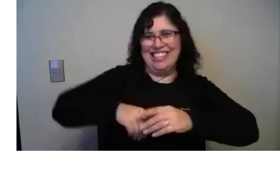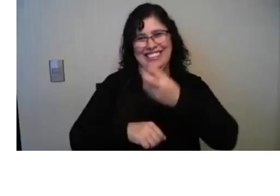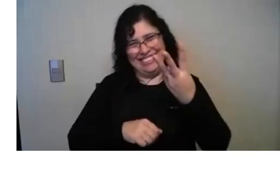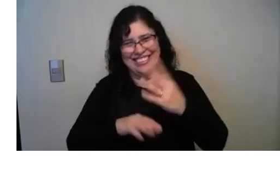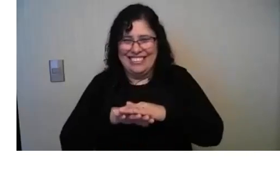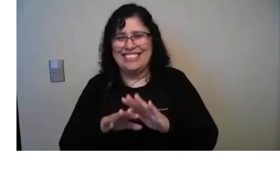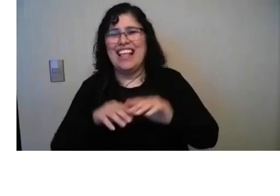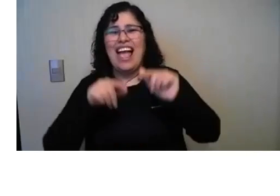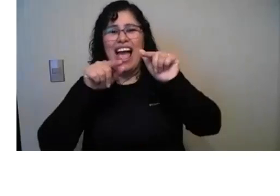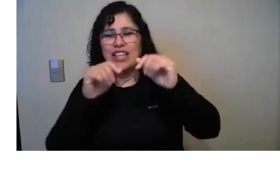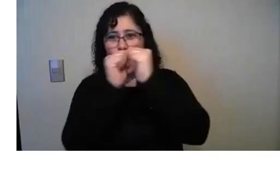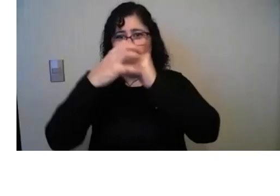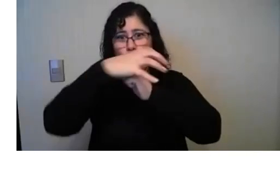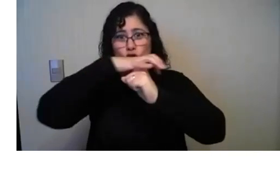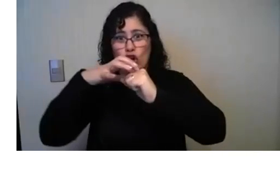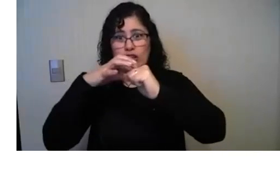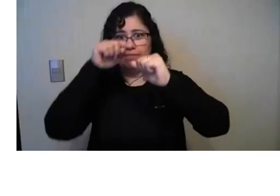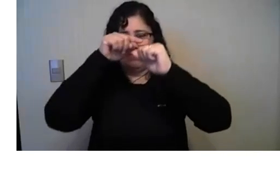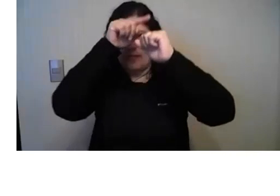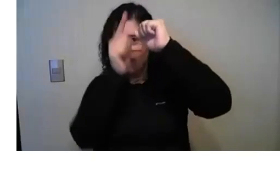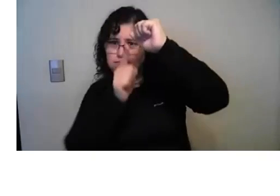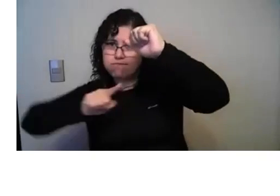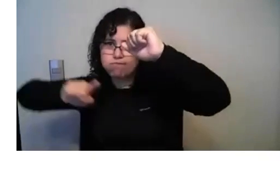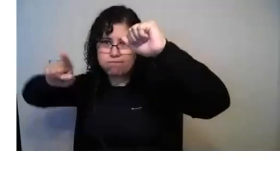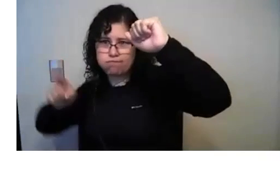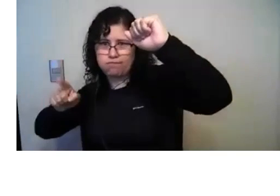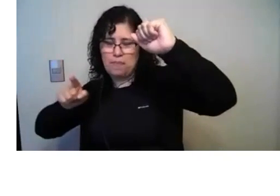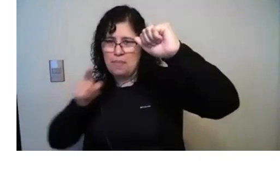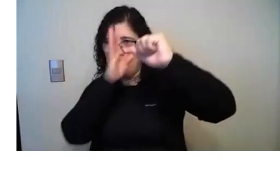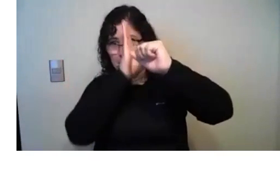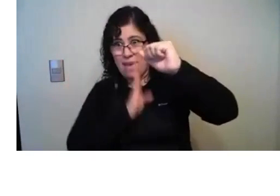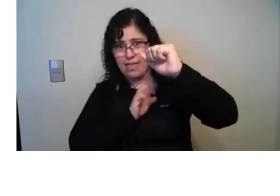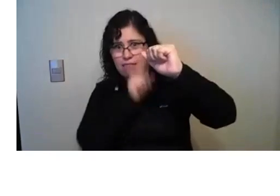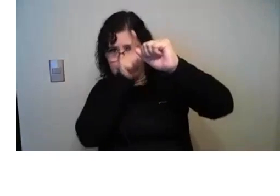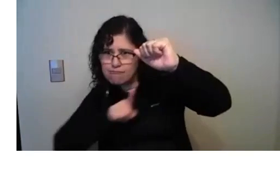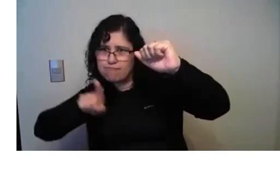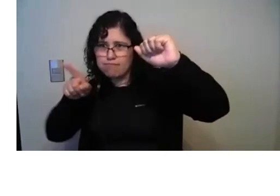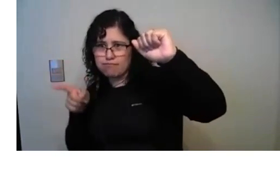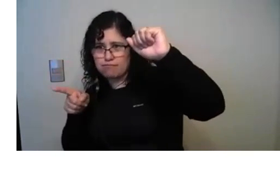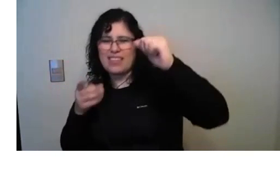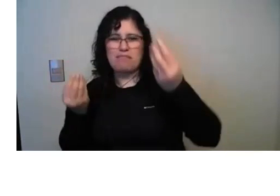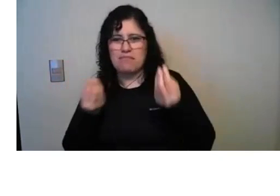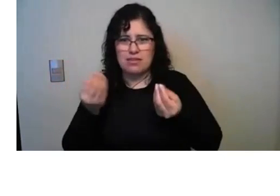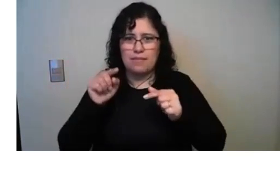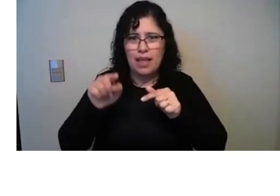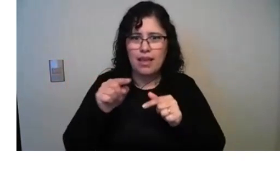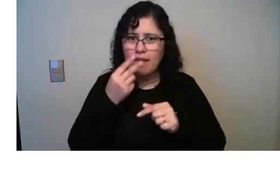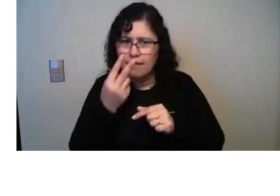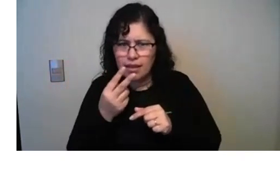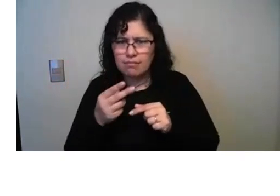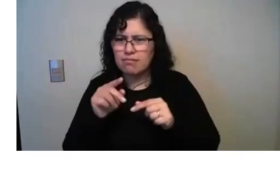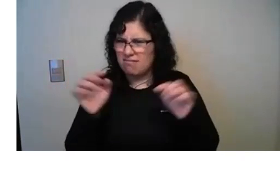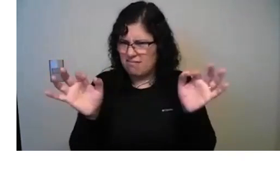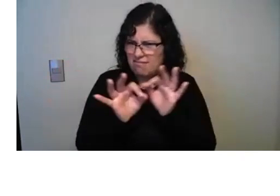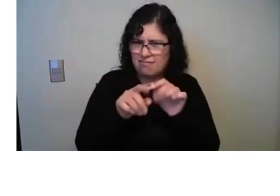anterior cruza la línea media. Cruza la línea media. Van a encontrar que en la descripción esto